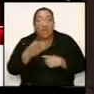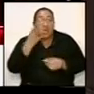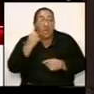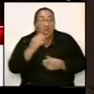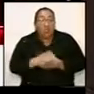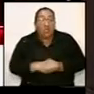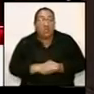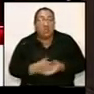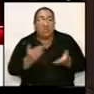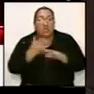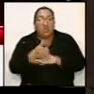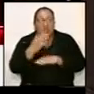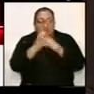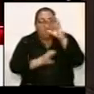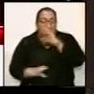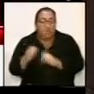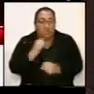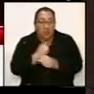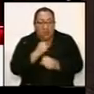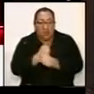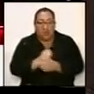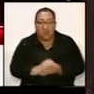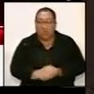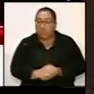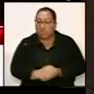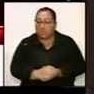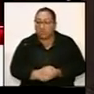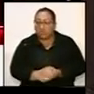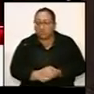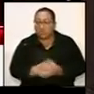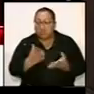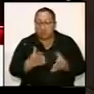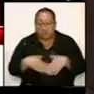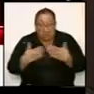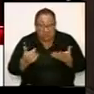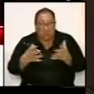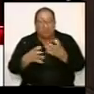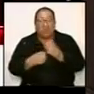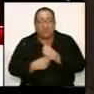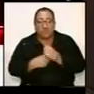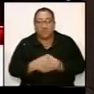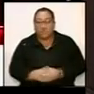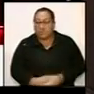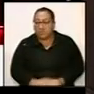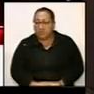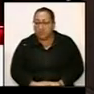experiencia cuando va a buscar un trabajo si le piden la experiencia? ¿Dónde lo pueden adquirir?